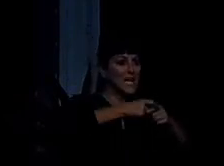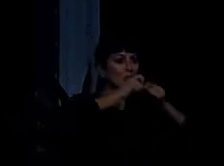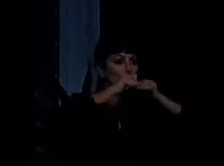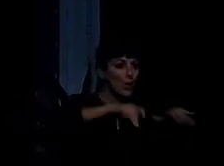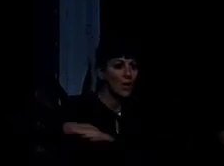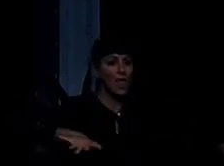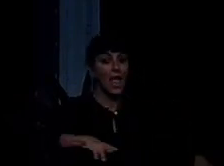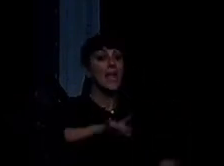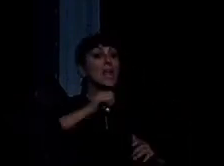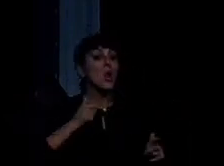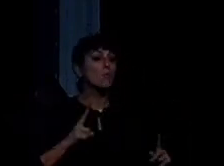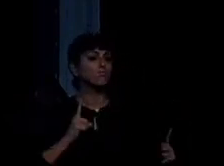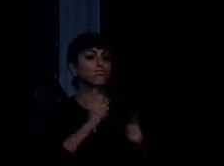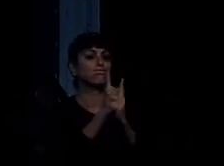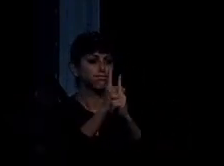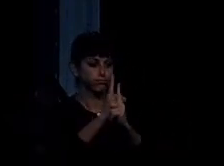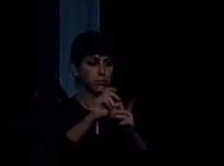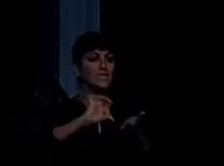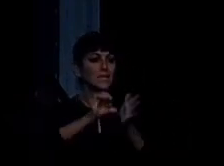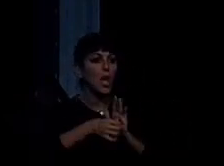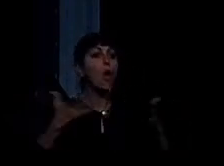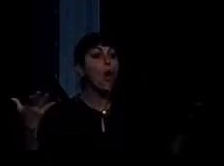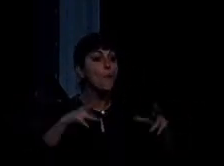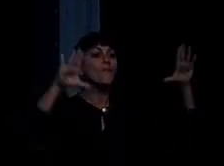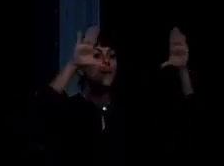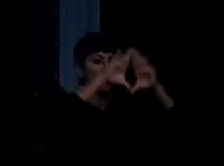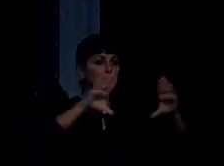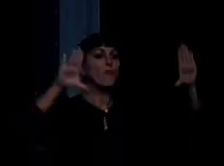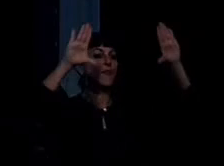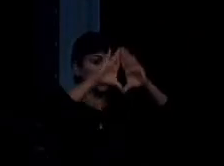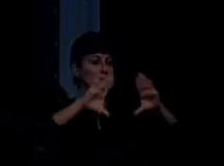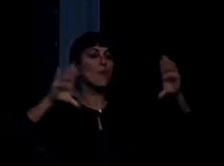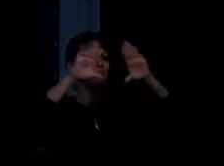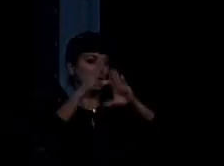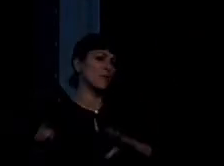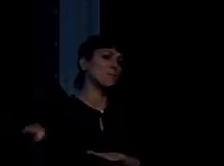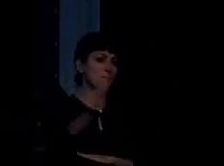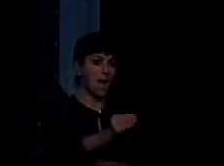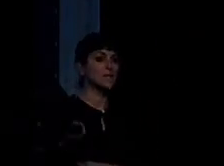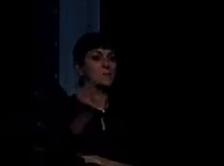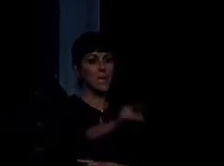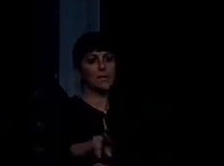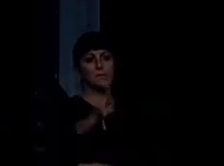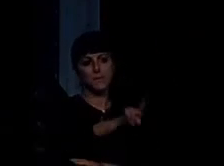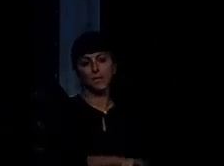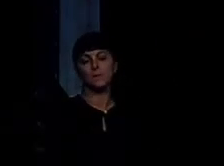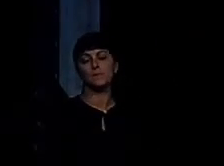frente a este sistema es feminismo, feminismo y más feminismo. Muchas gracias.